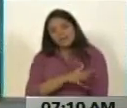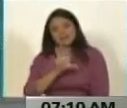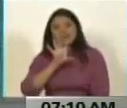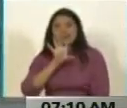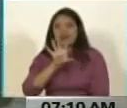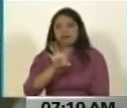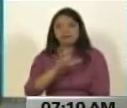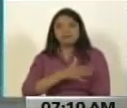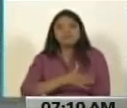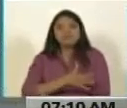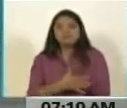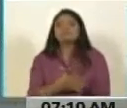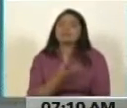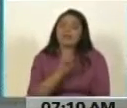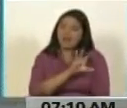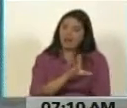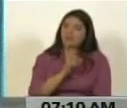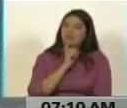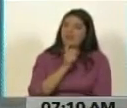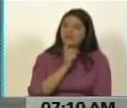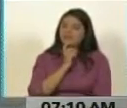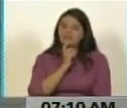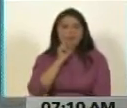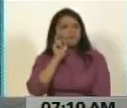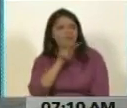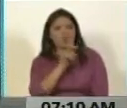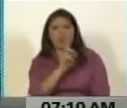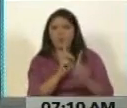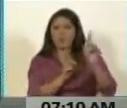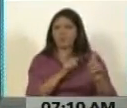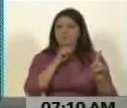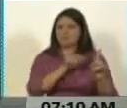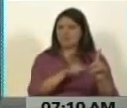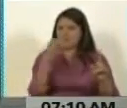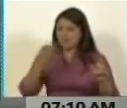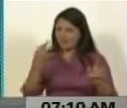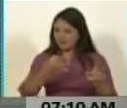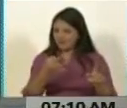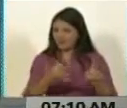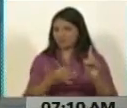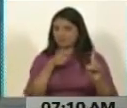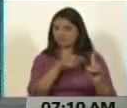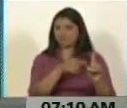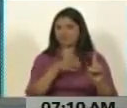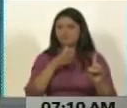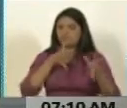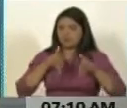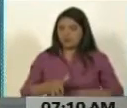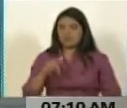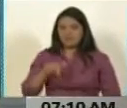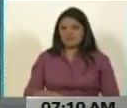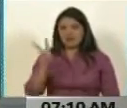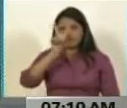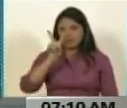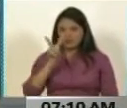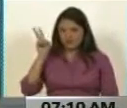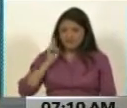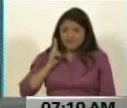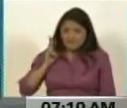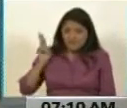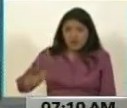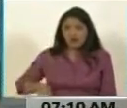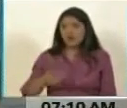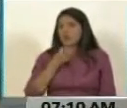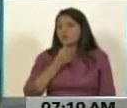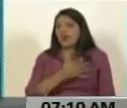que expongan. Es difícil encontrar un artista así verdaderamente llamado nacional que no tenga